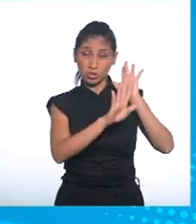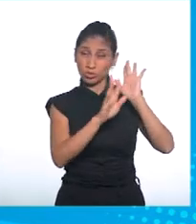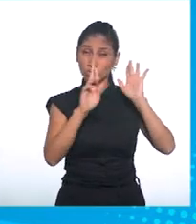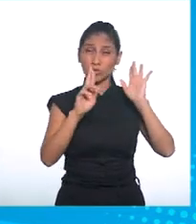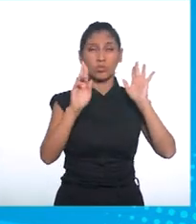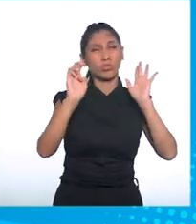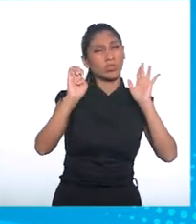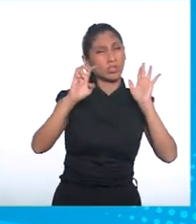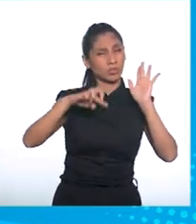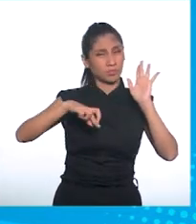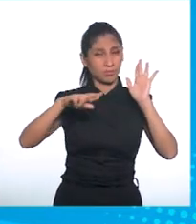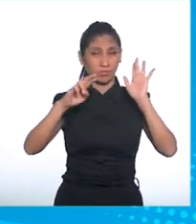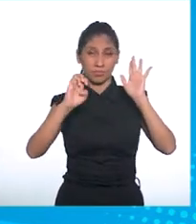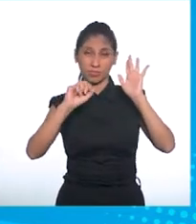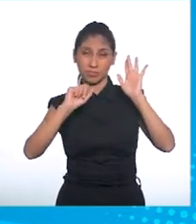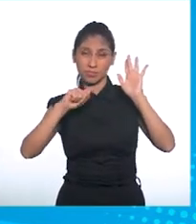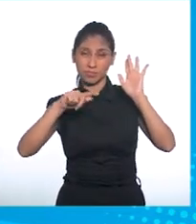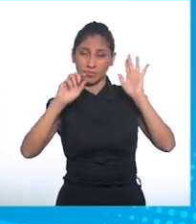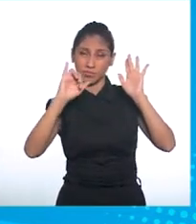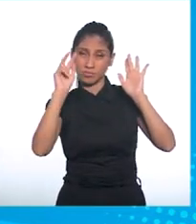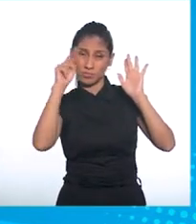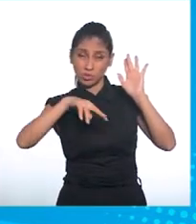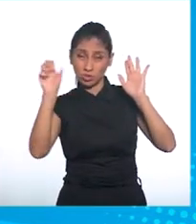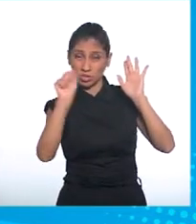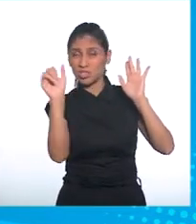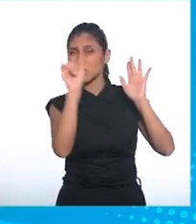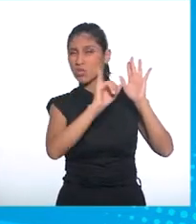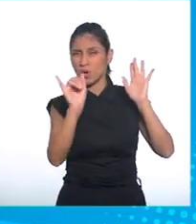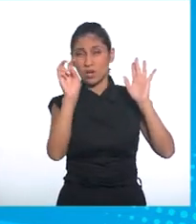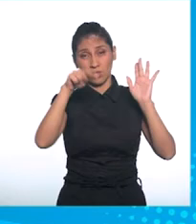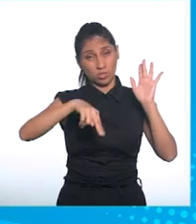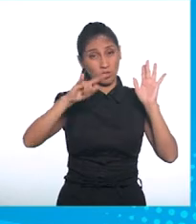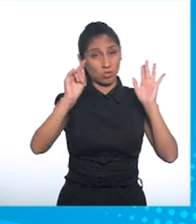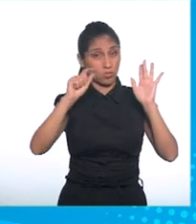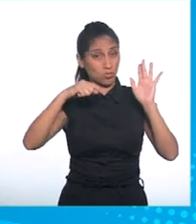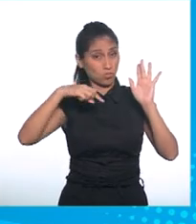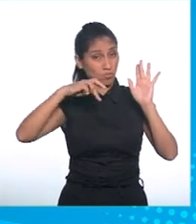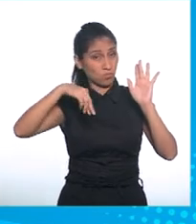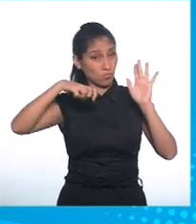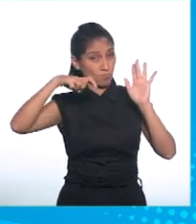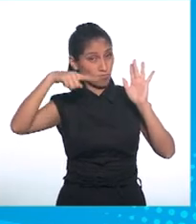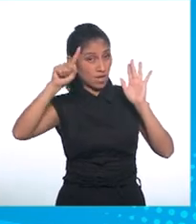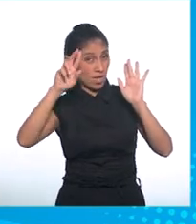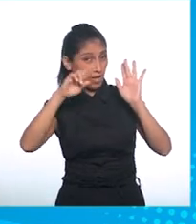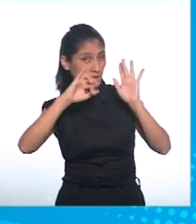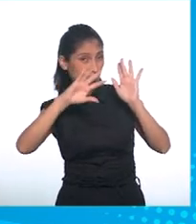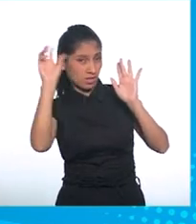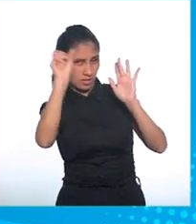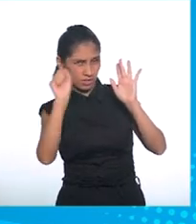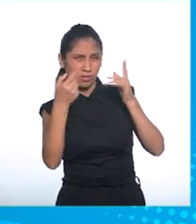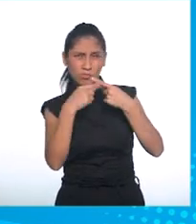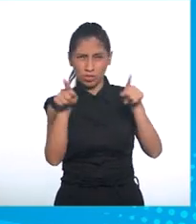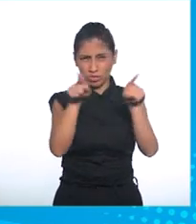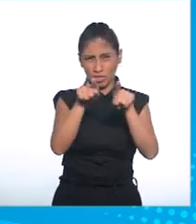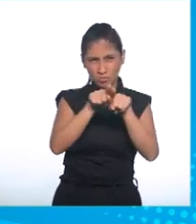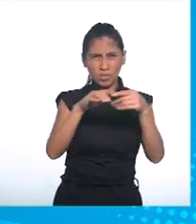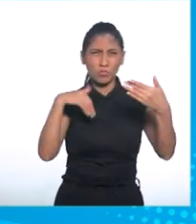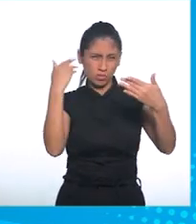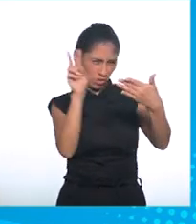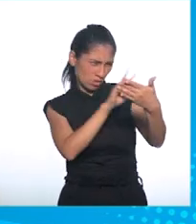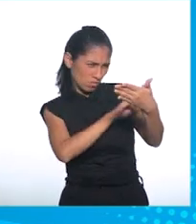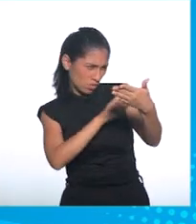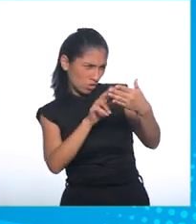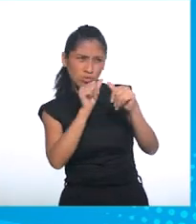representaciones son numéricas, pero como puedes ver a la derecha, también se puede representar un número